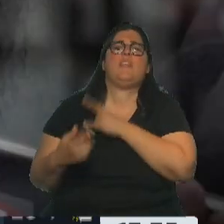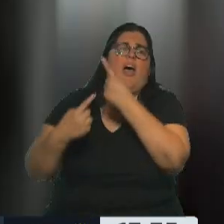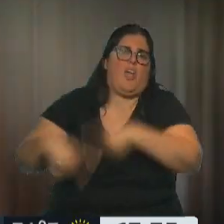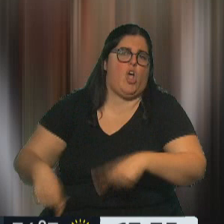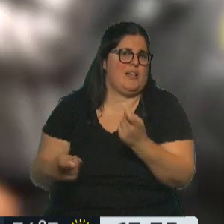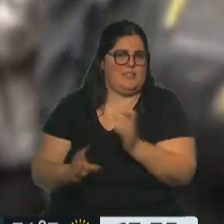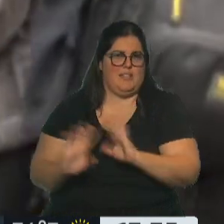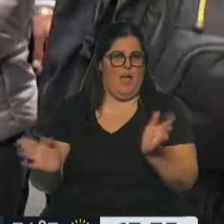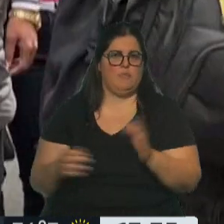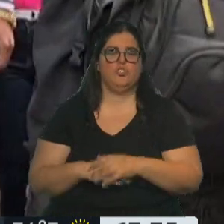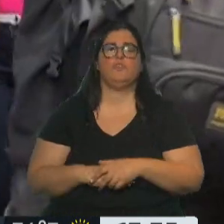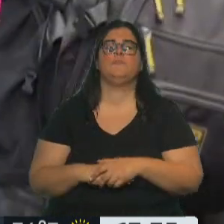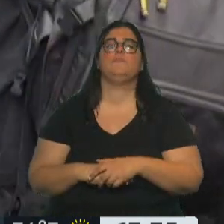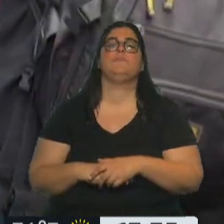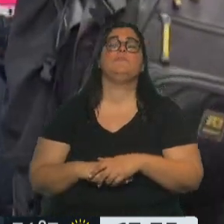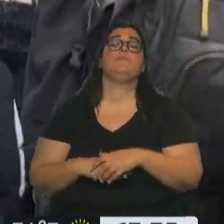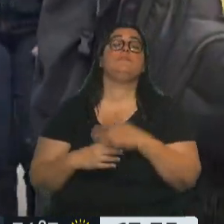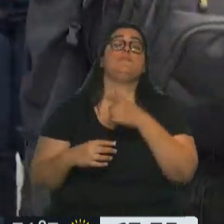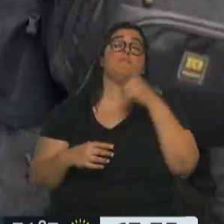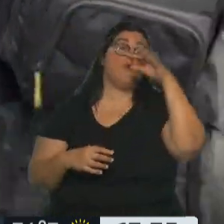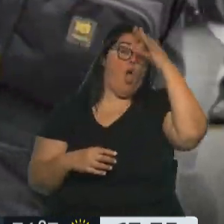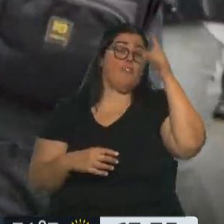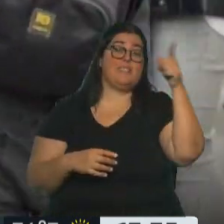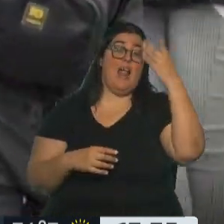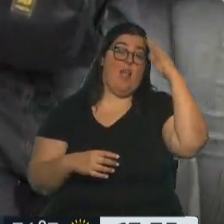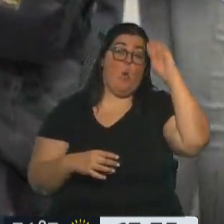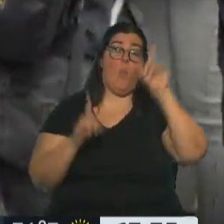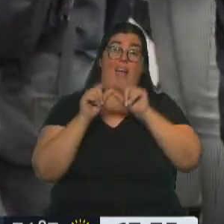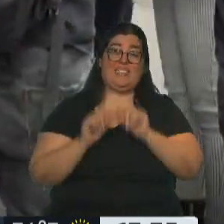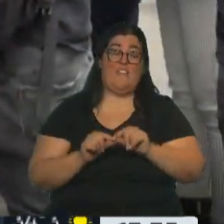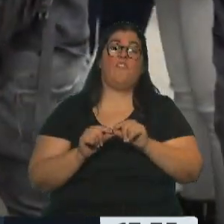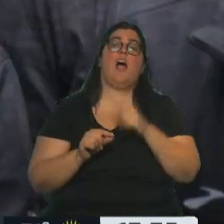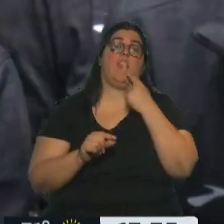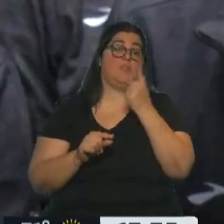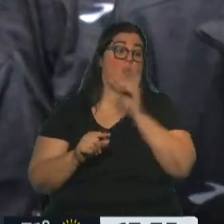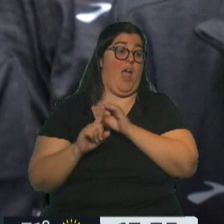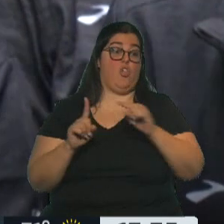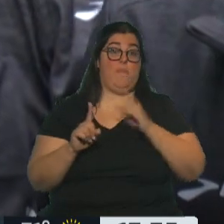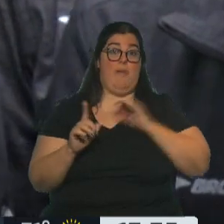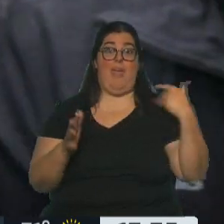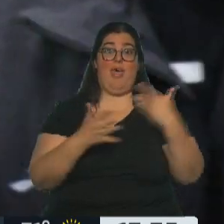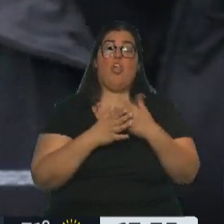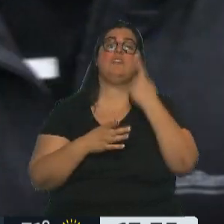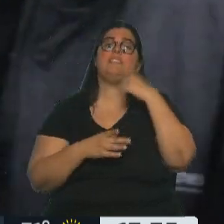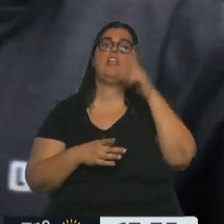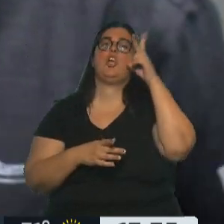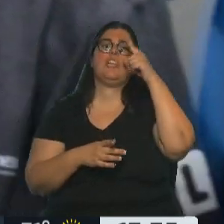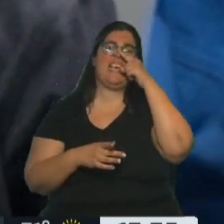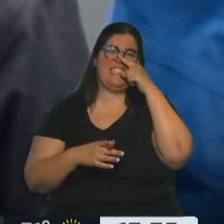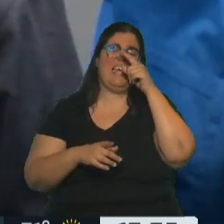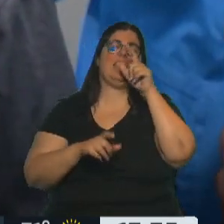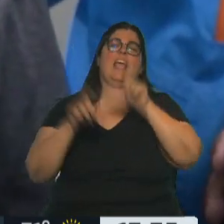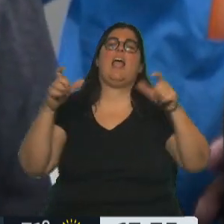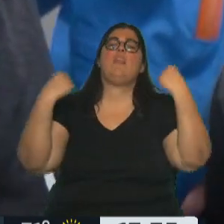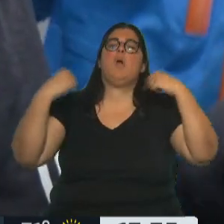cosas. Según cifras oficiales cubanas, en el último año y medio, unos 187 atletas cubanos de alto